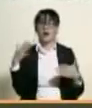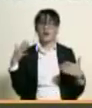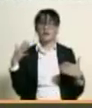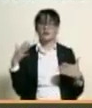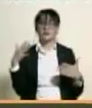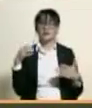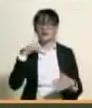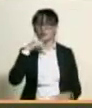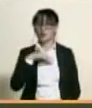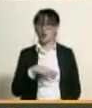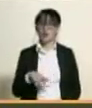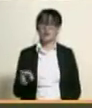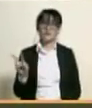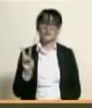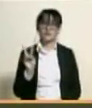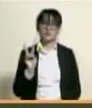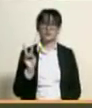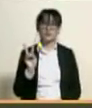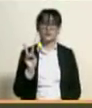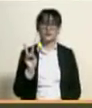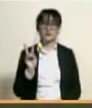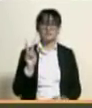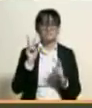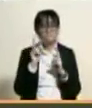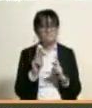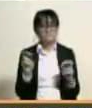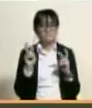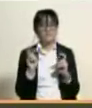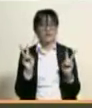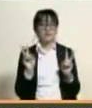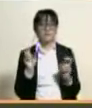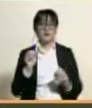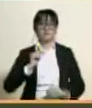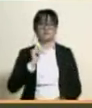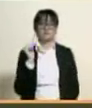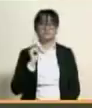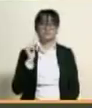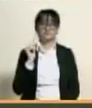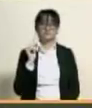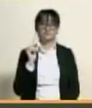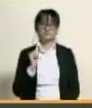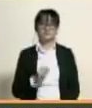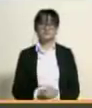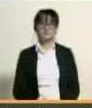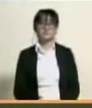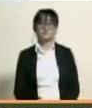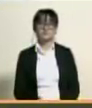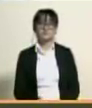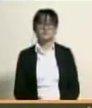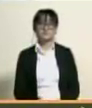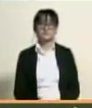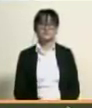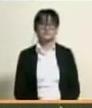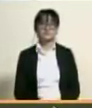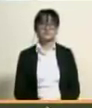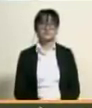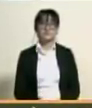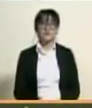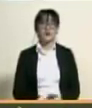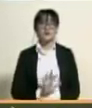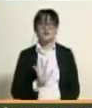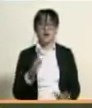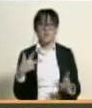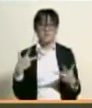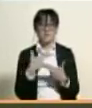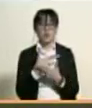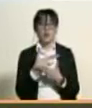haya conocido la historia investigativa en el campo policial venezolano. Fueron ya bloqueadas a esta